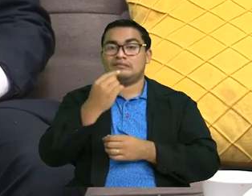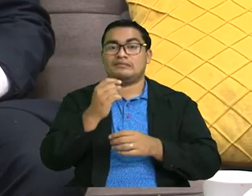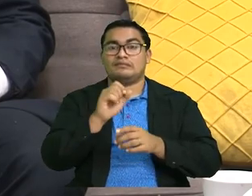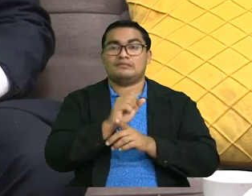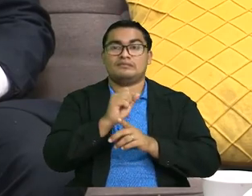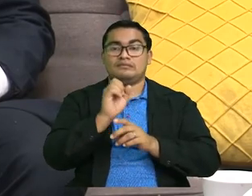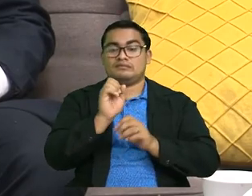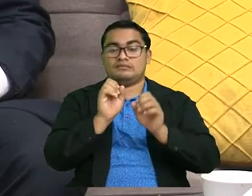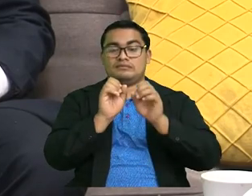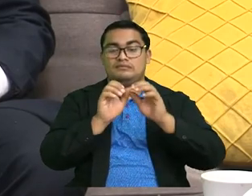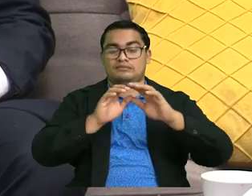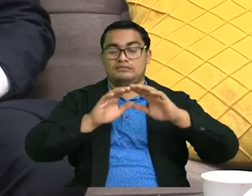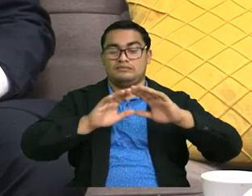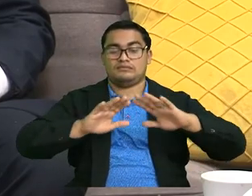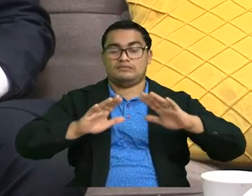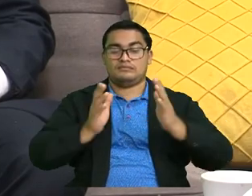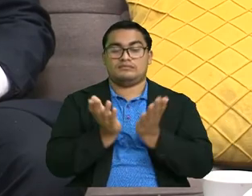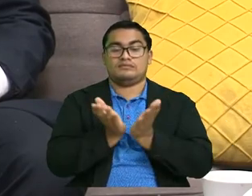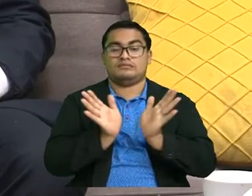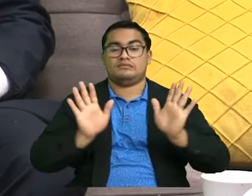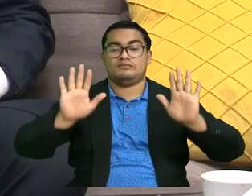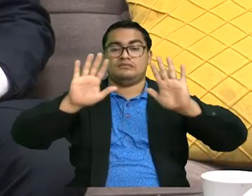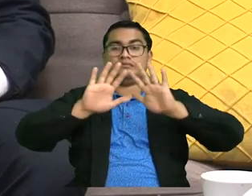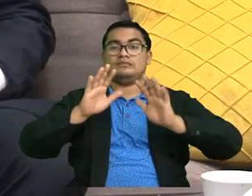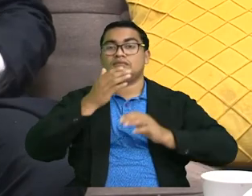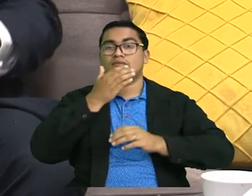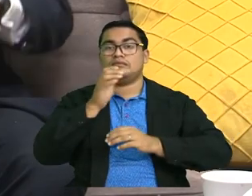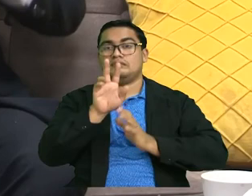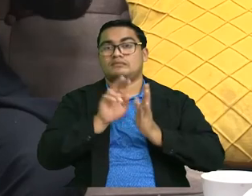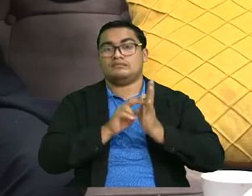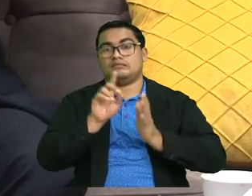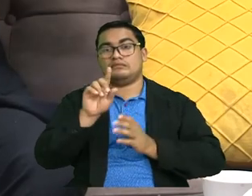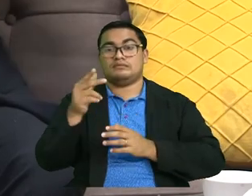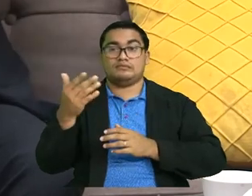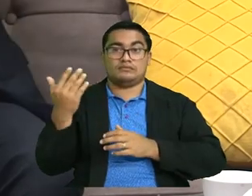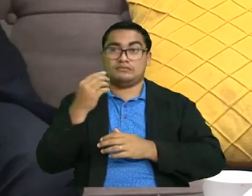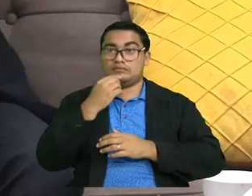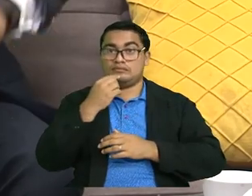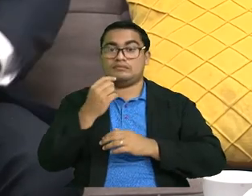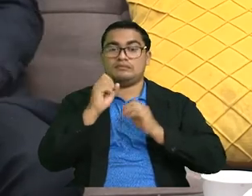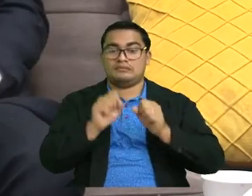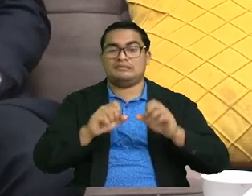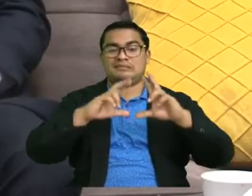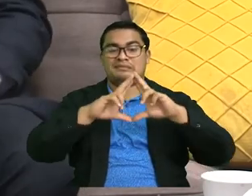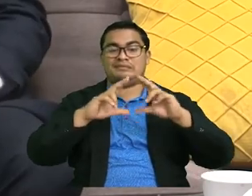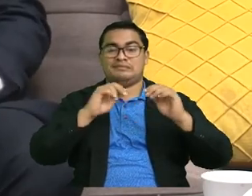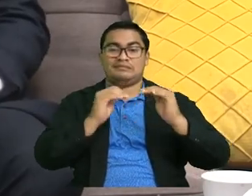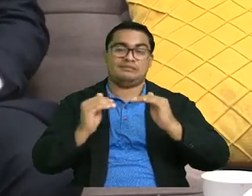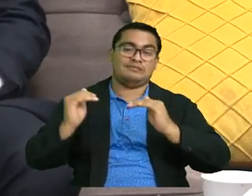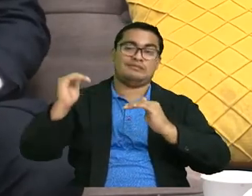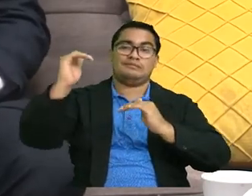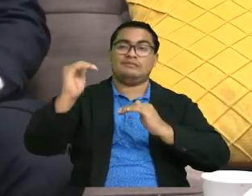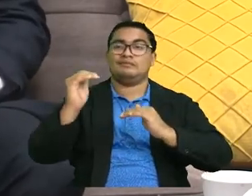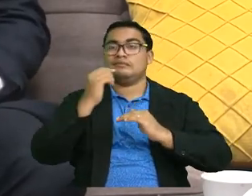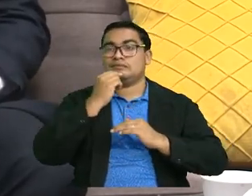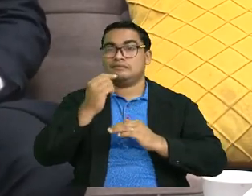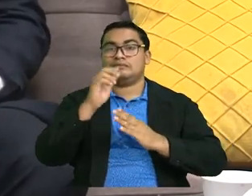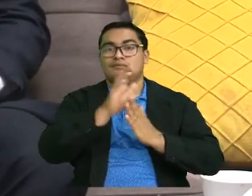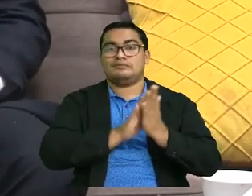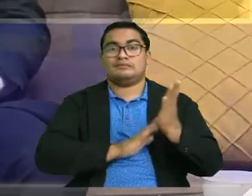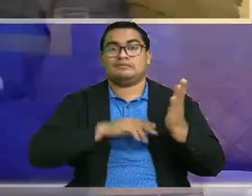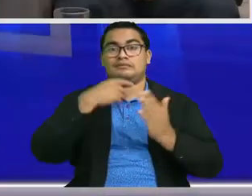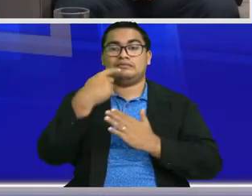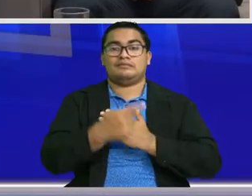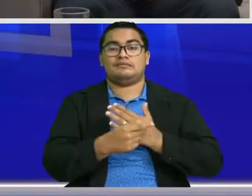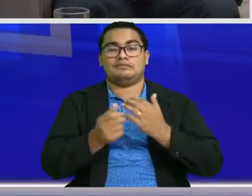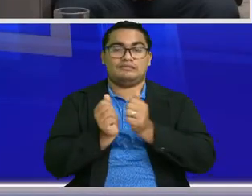General de Naciones Unidas en diciembre de 2018, podamos pasar a un siguiente nivel todavía. Y desde el Programa de